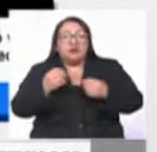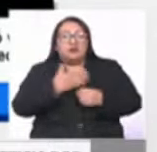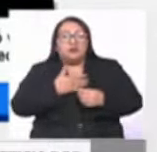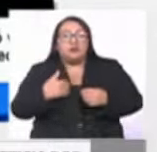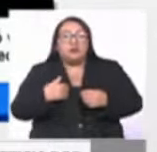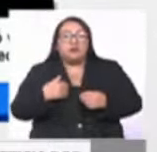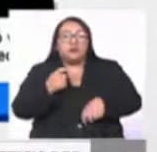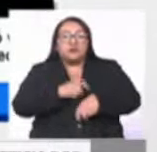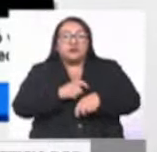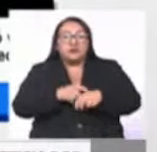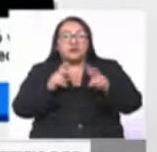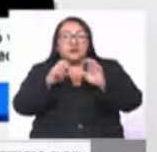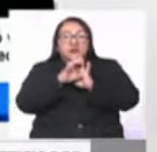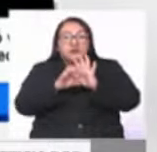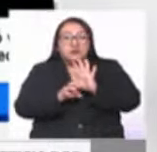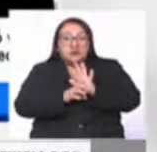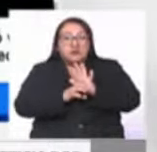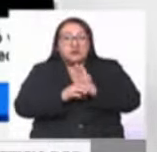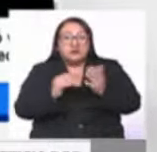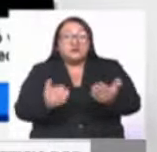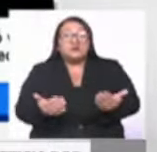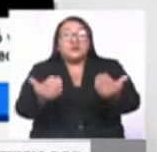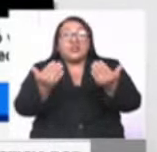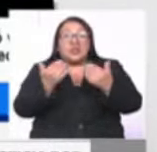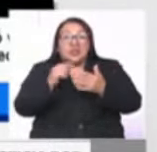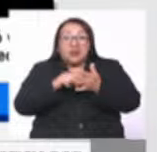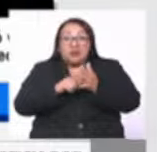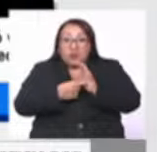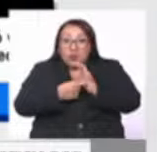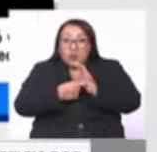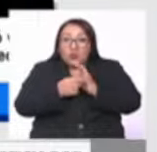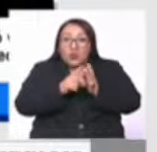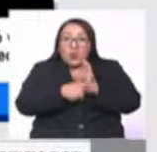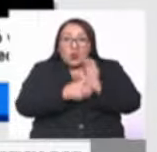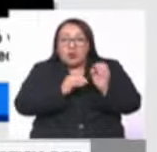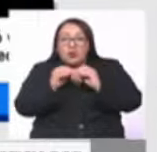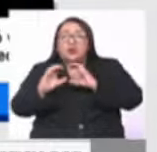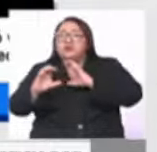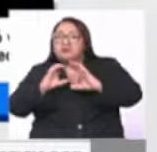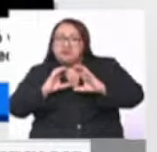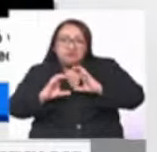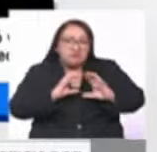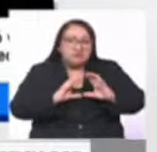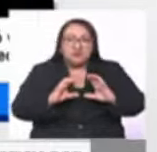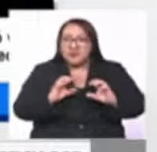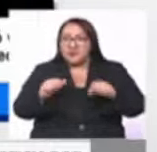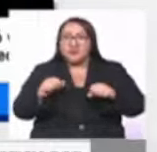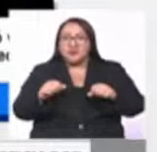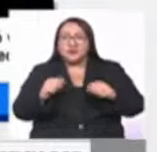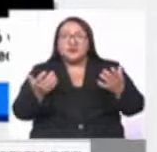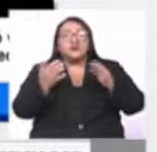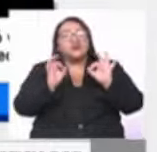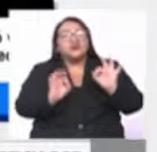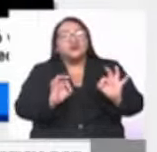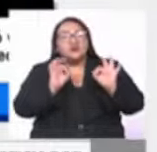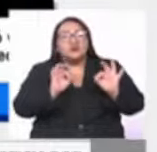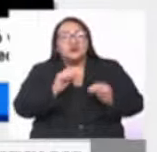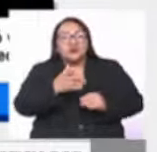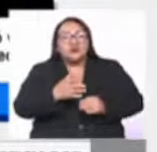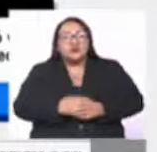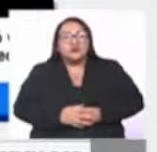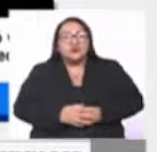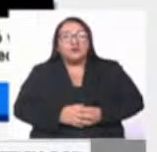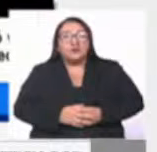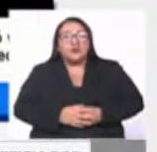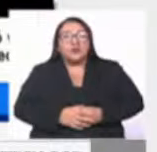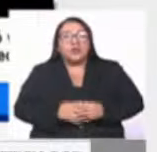del tribunal constitucional trajeron ese punto y se estableció un diálogo donde justamente la